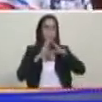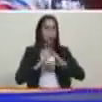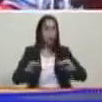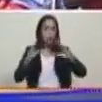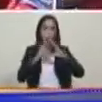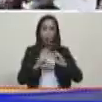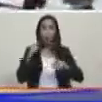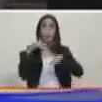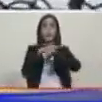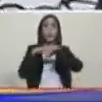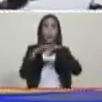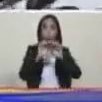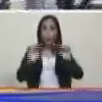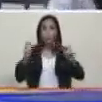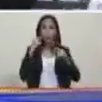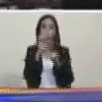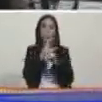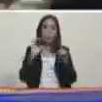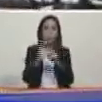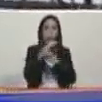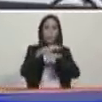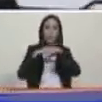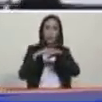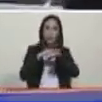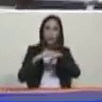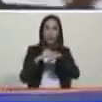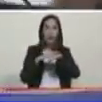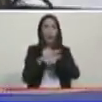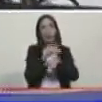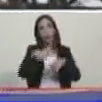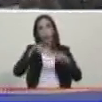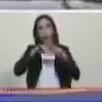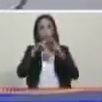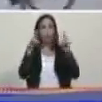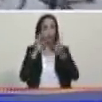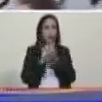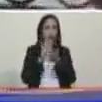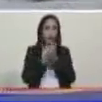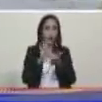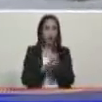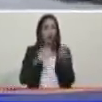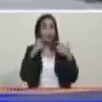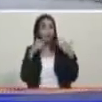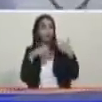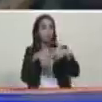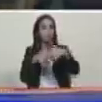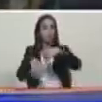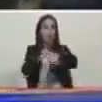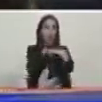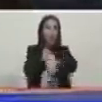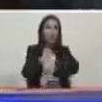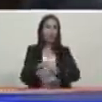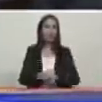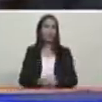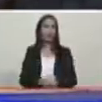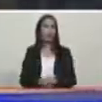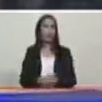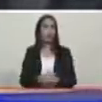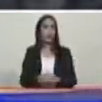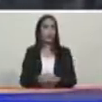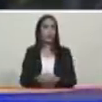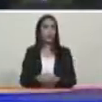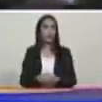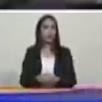Ministerio de Educación y de Cultura. Hoy La Paz ha tomado las calles de Caracas con más de 6.000